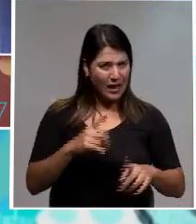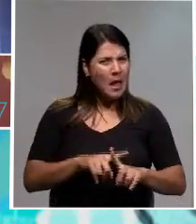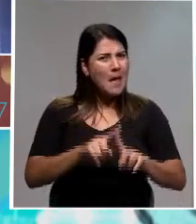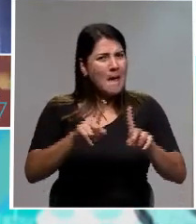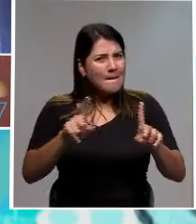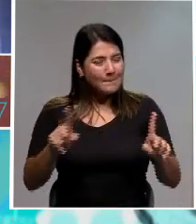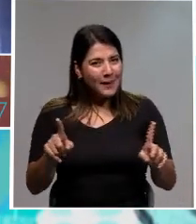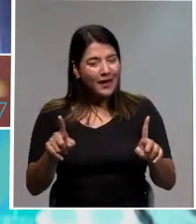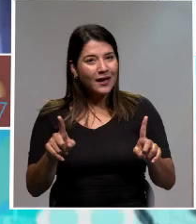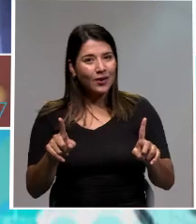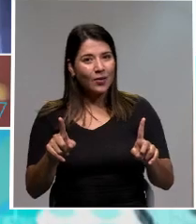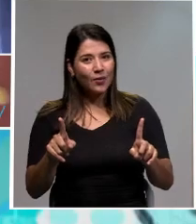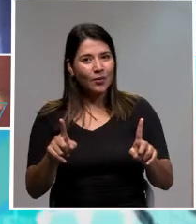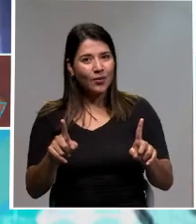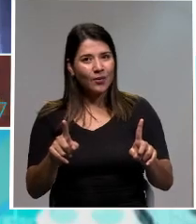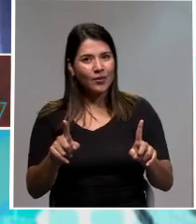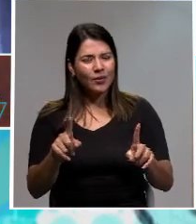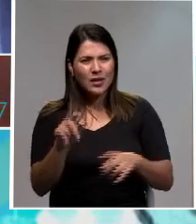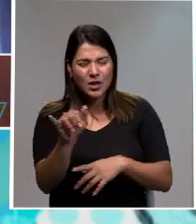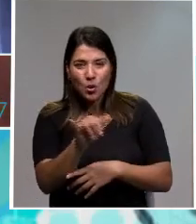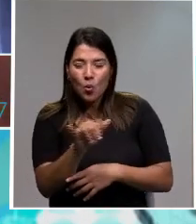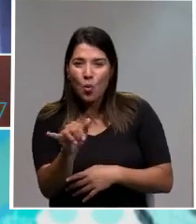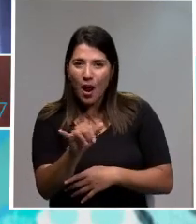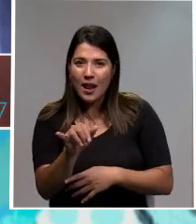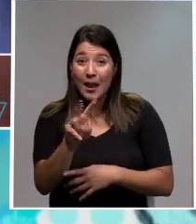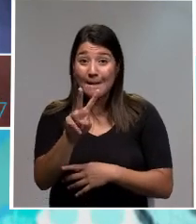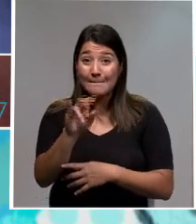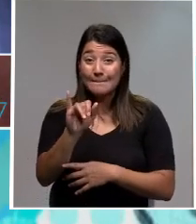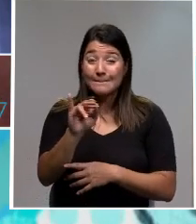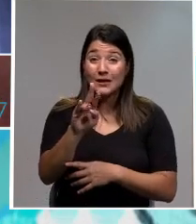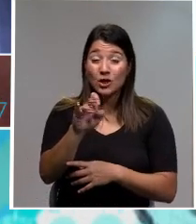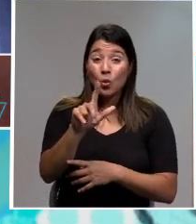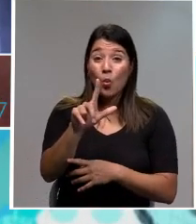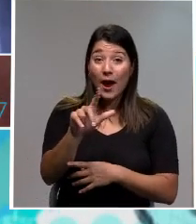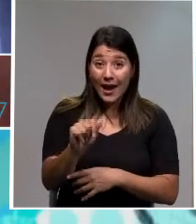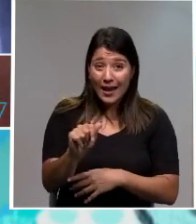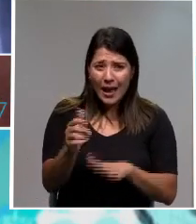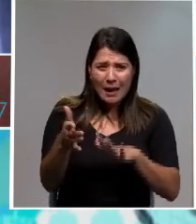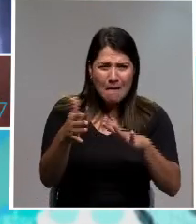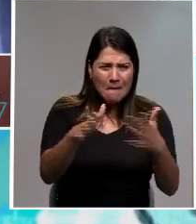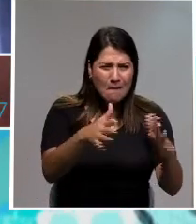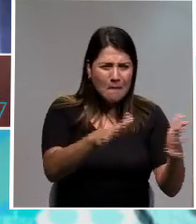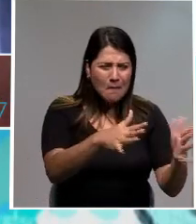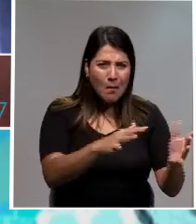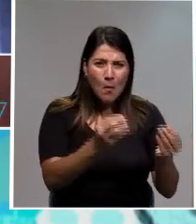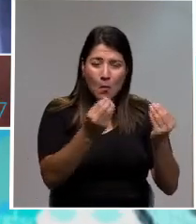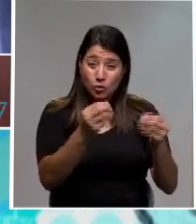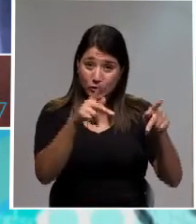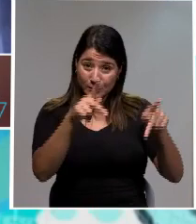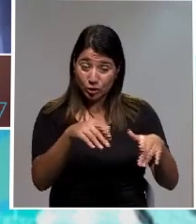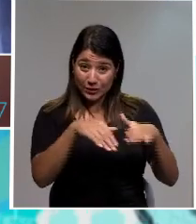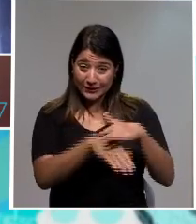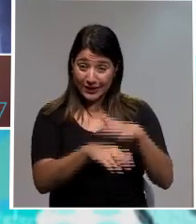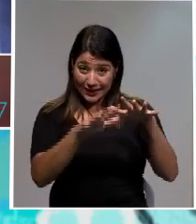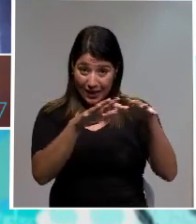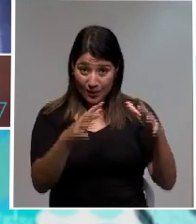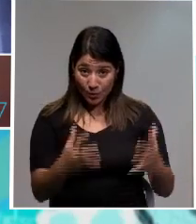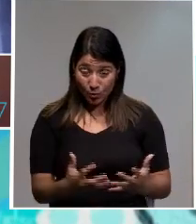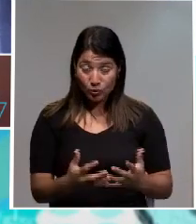que han hecho, que causó la viruela, que ha matado porciones enormes de la población mundial.